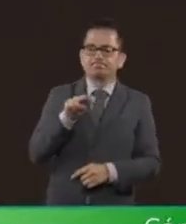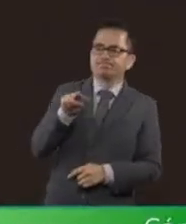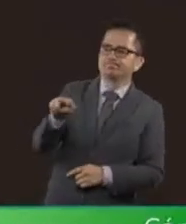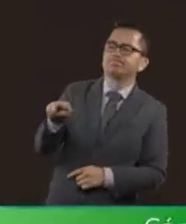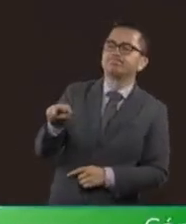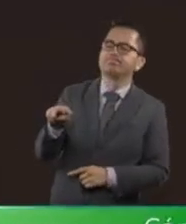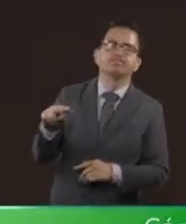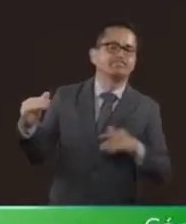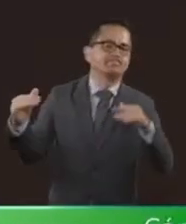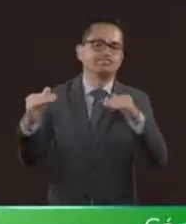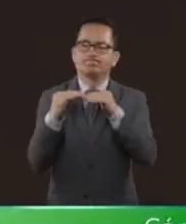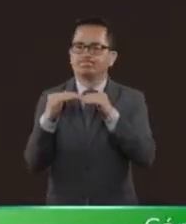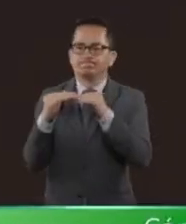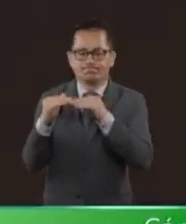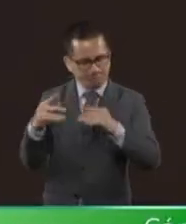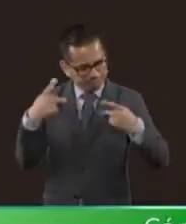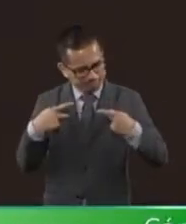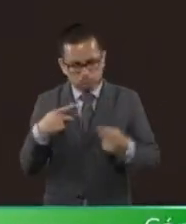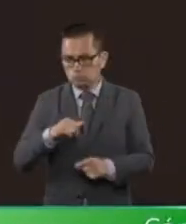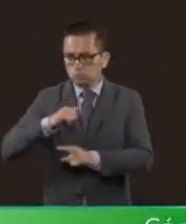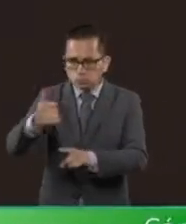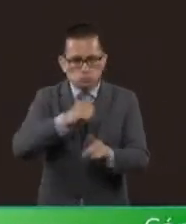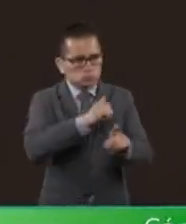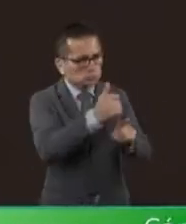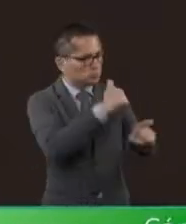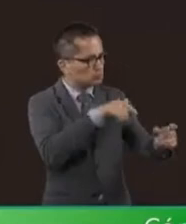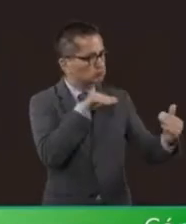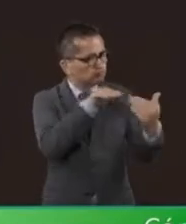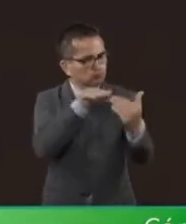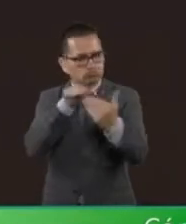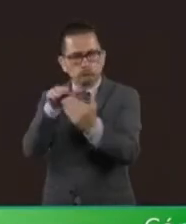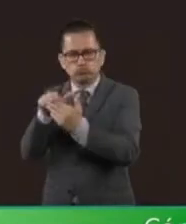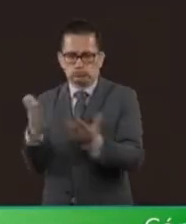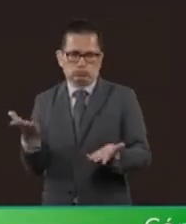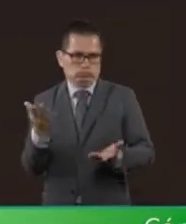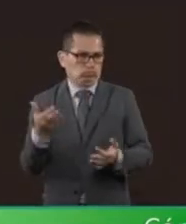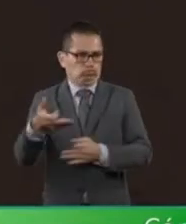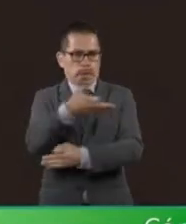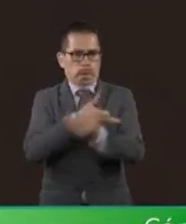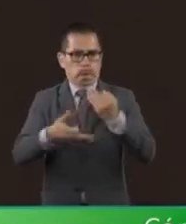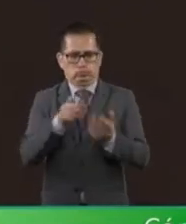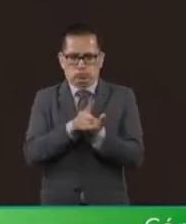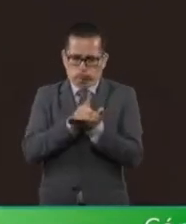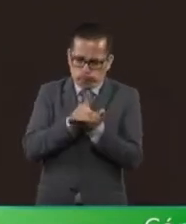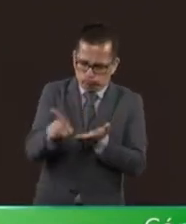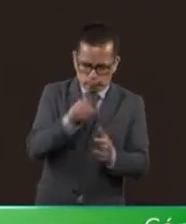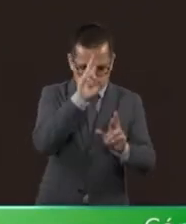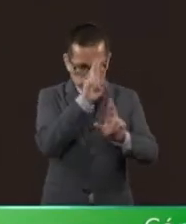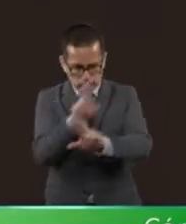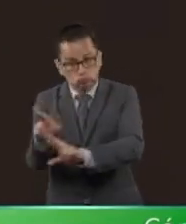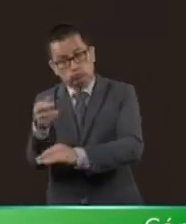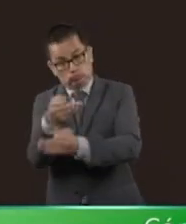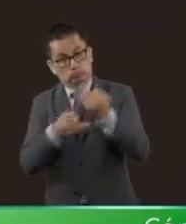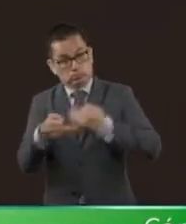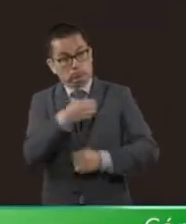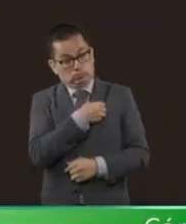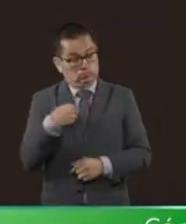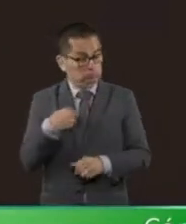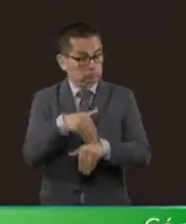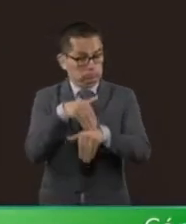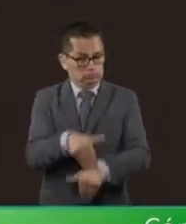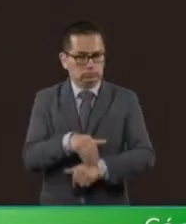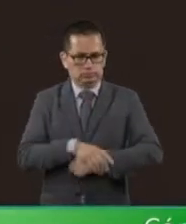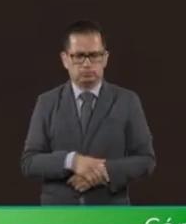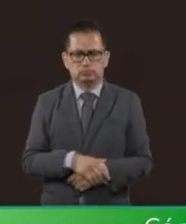primero como seres humanos, como sujetos de derechos y de obligaciones. No podemos creer que esto es